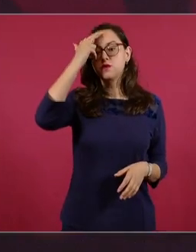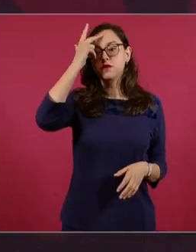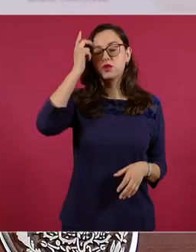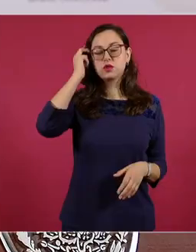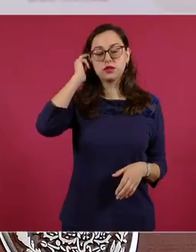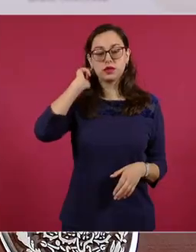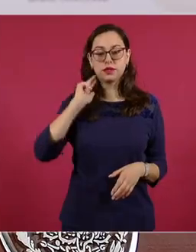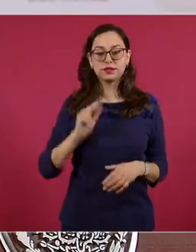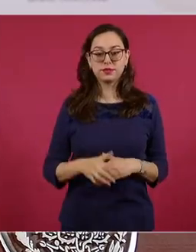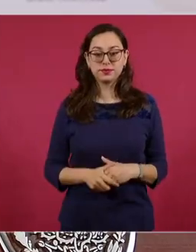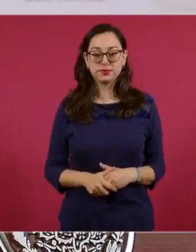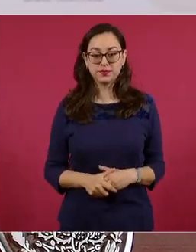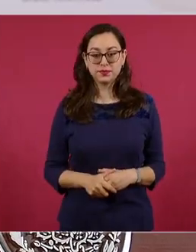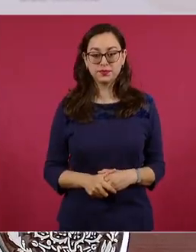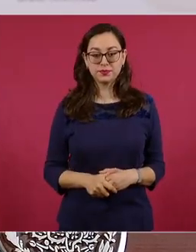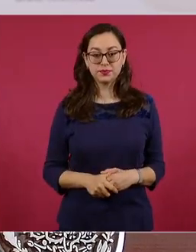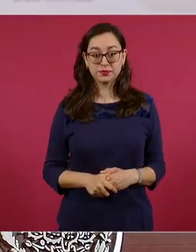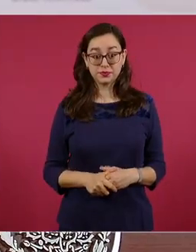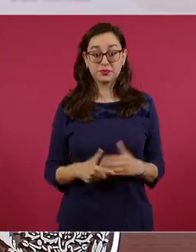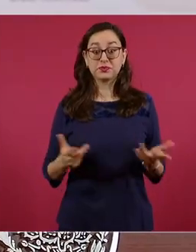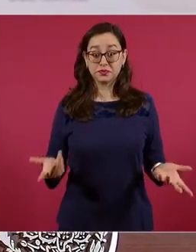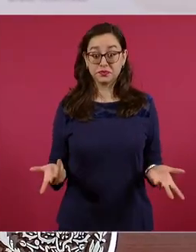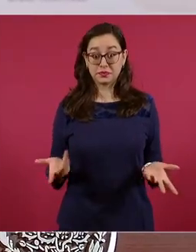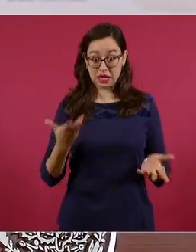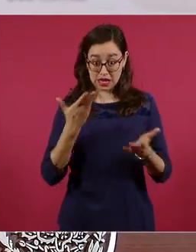Y ahora, de nuevo,